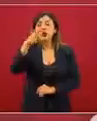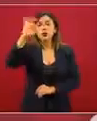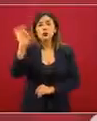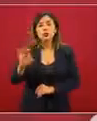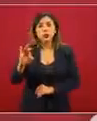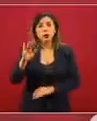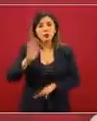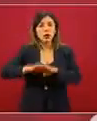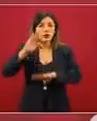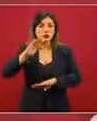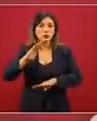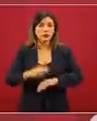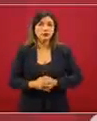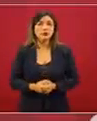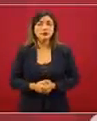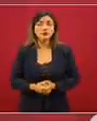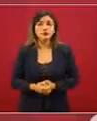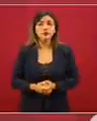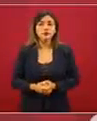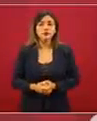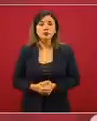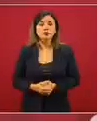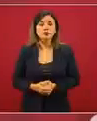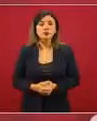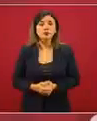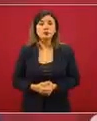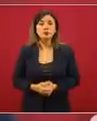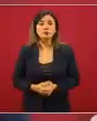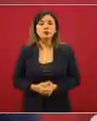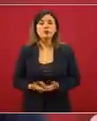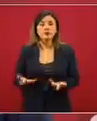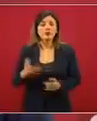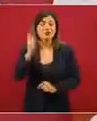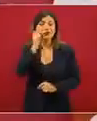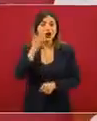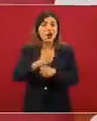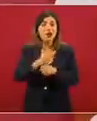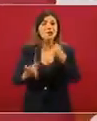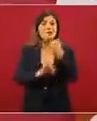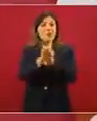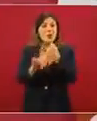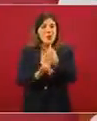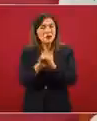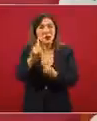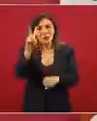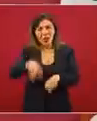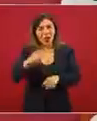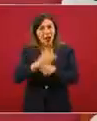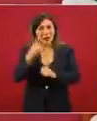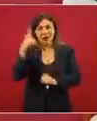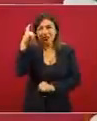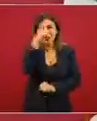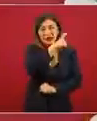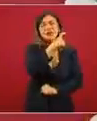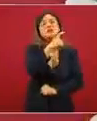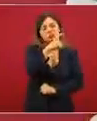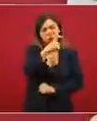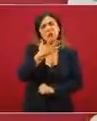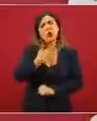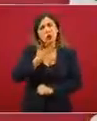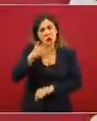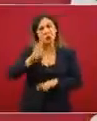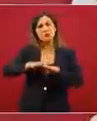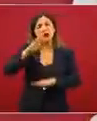0.5%. A pesar de la situación tan complicada.